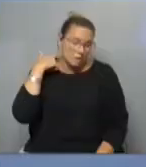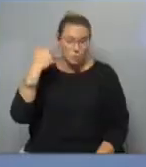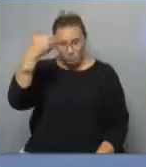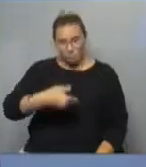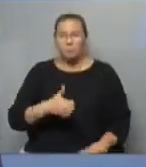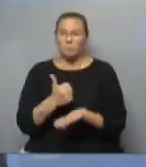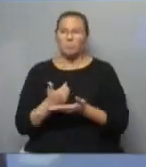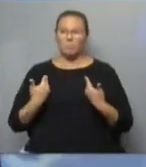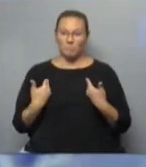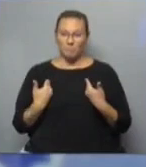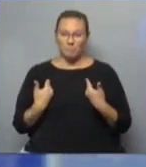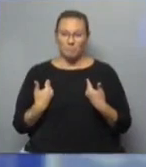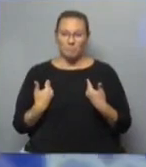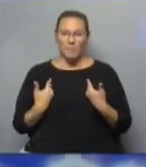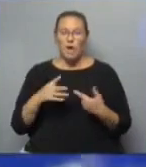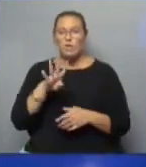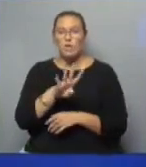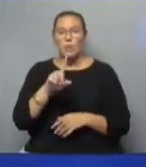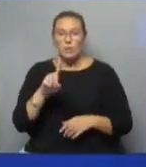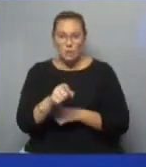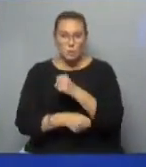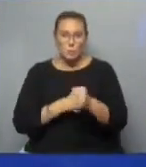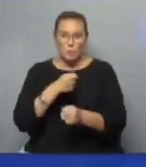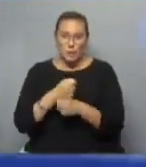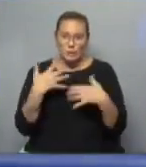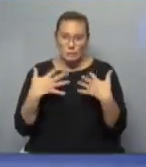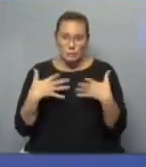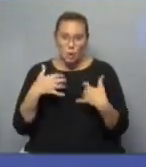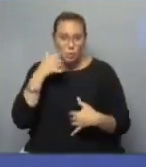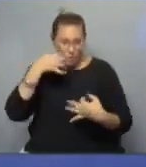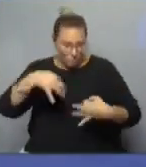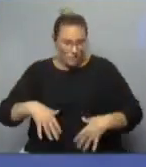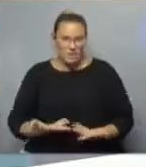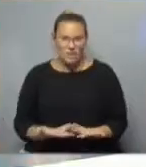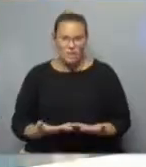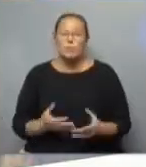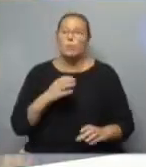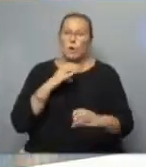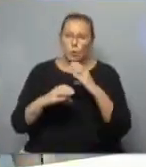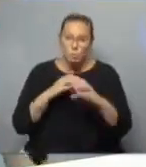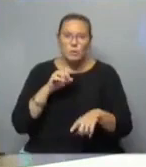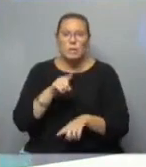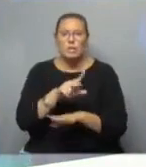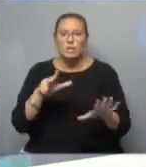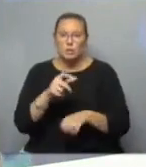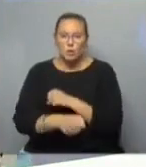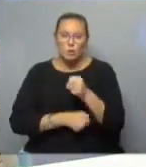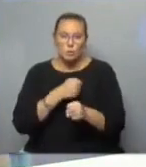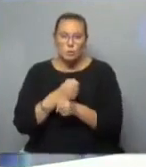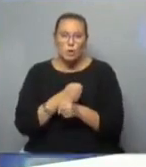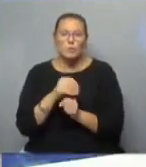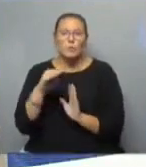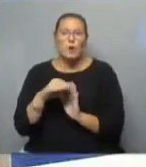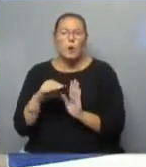un tema. 91 años. Una de carne y hueso. Bueno, comunicadora, 18 años, el programa